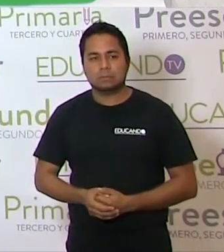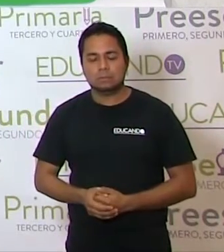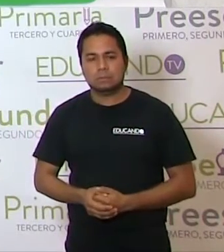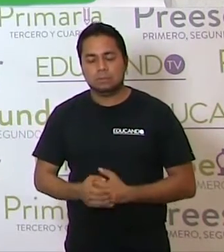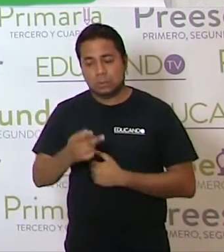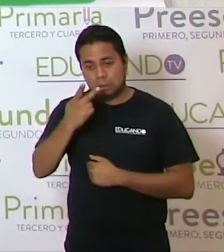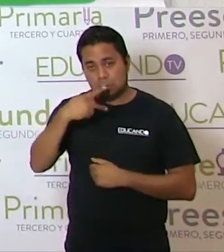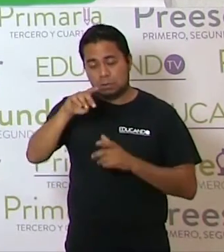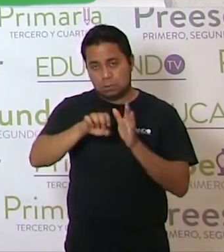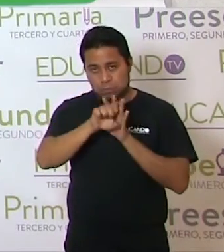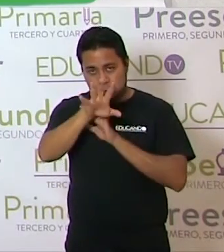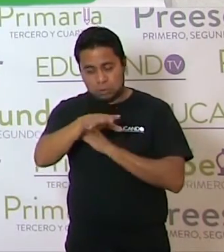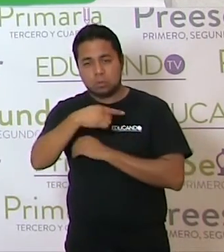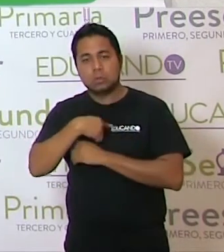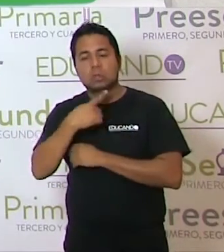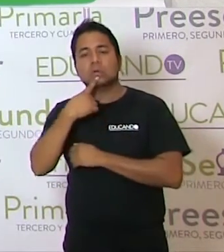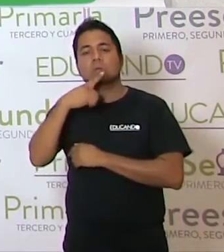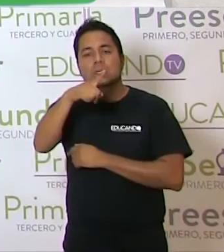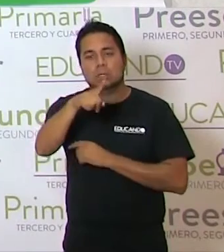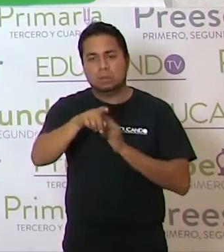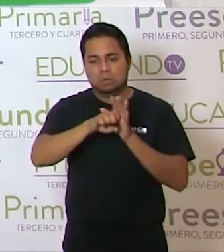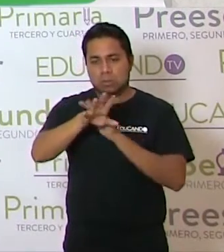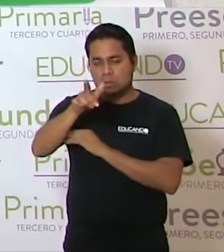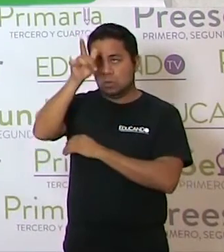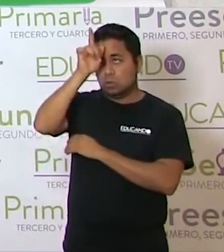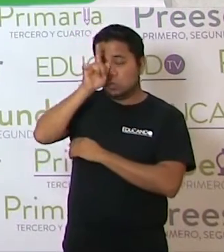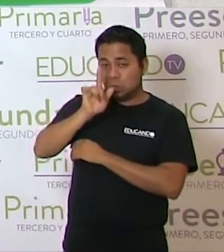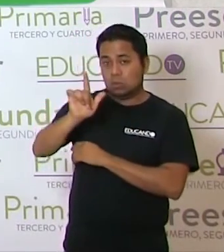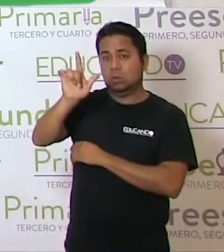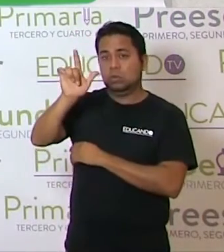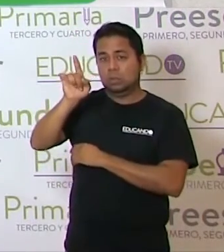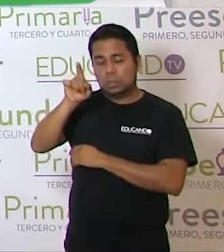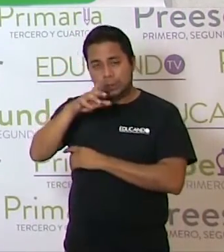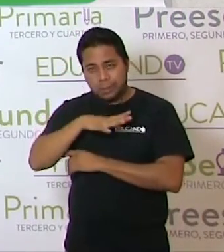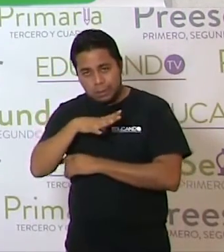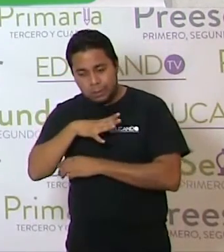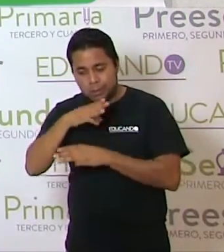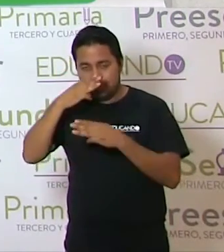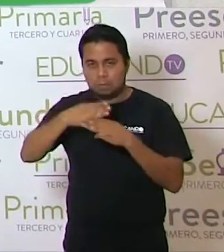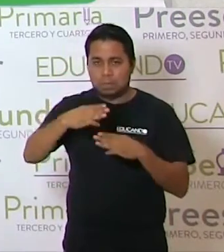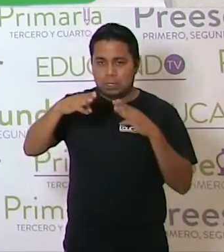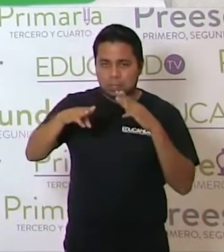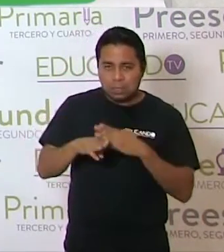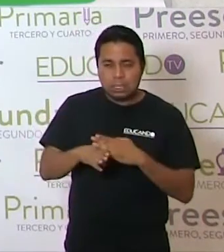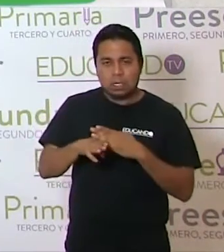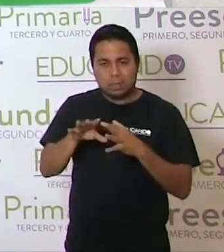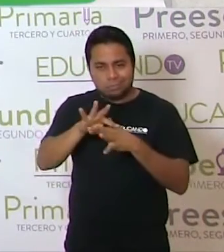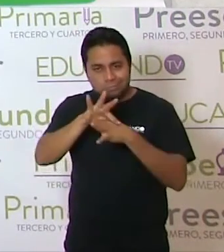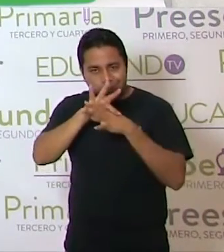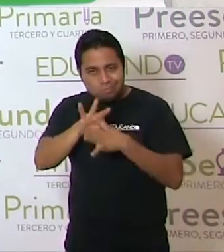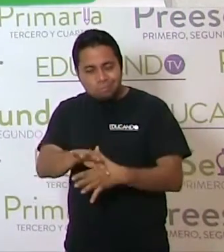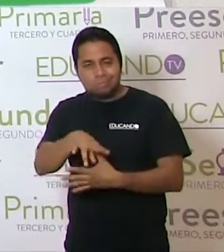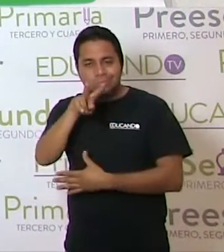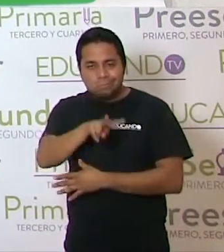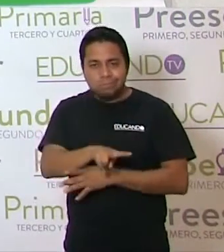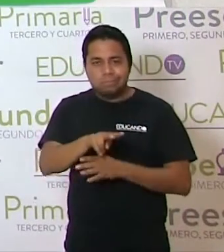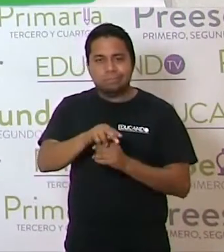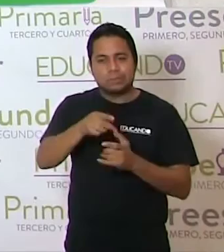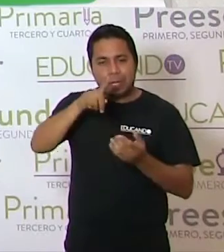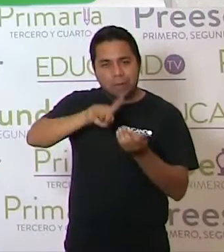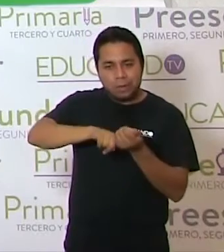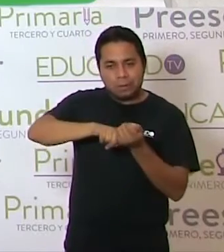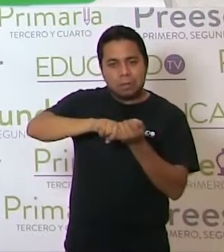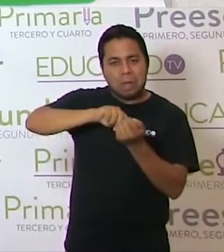pero en cambio si yo digo que la luna está hecha de material orgánico y que gravita